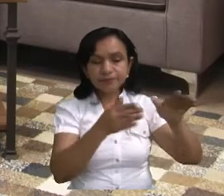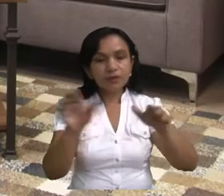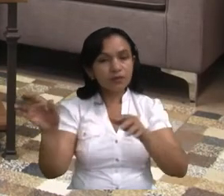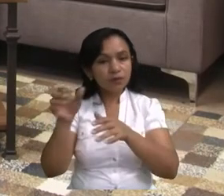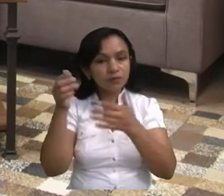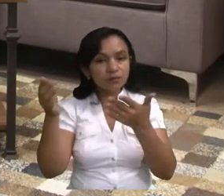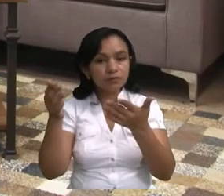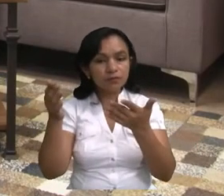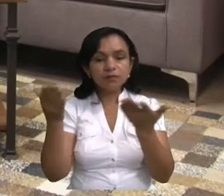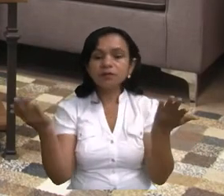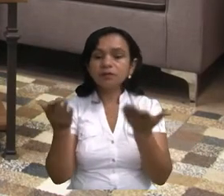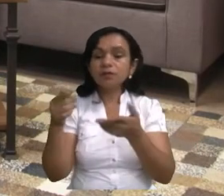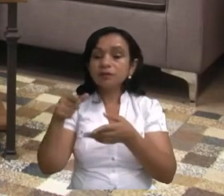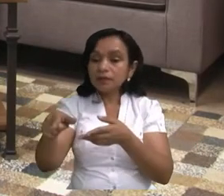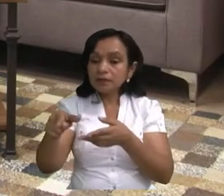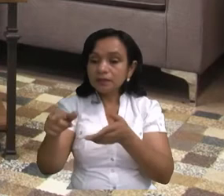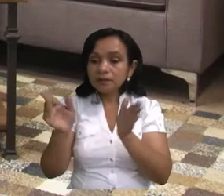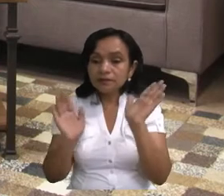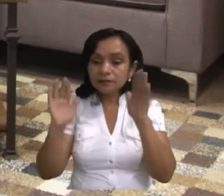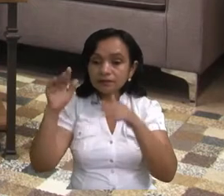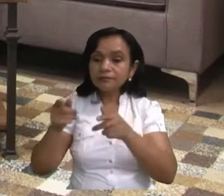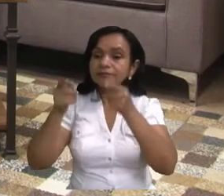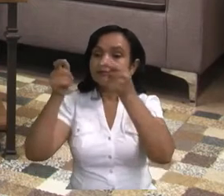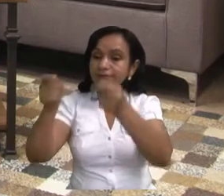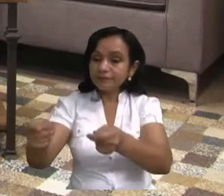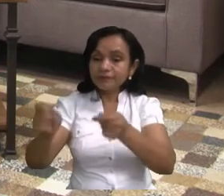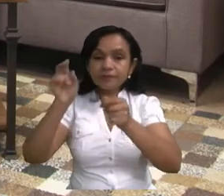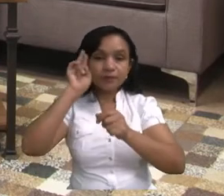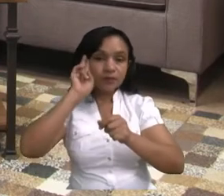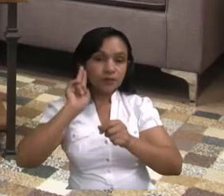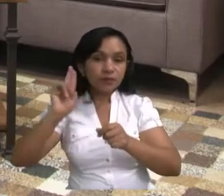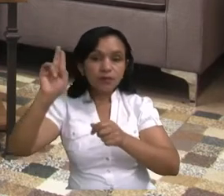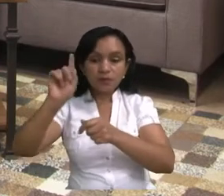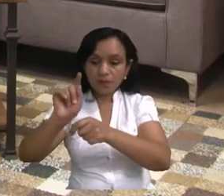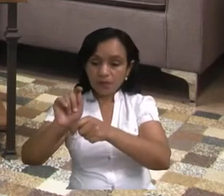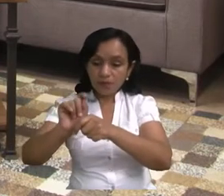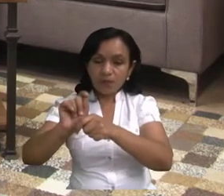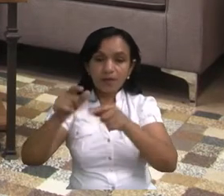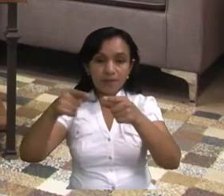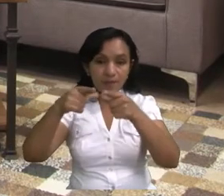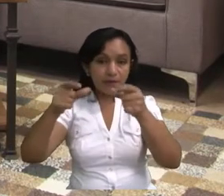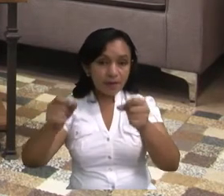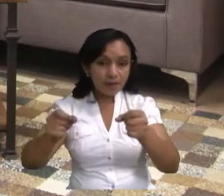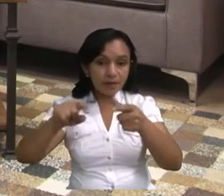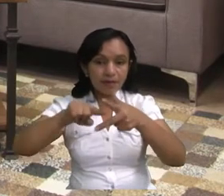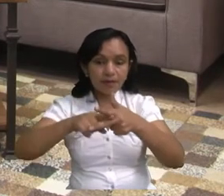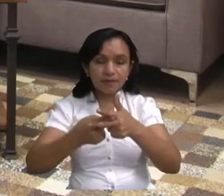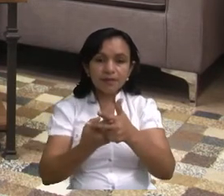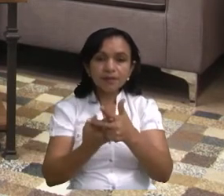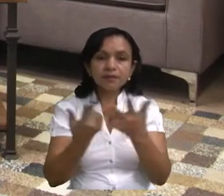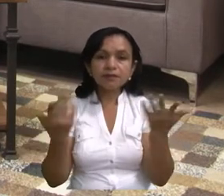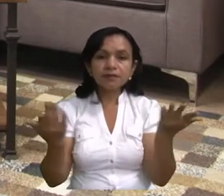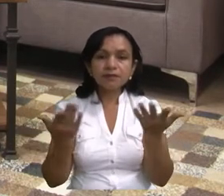la acreditación. La UNAM Managua ha iniciado el proceso de